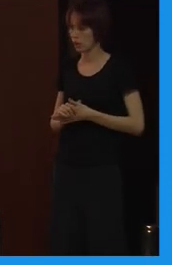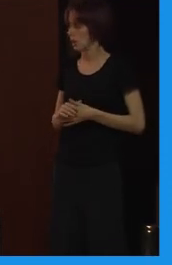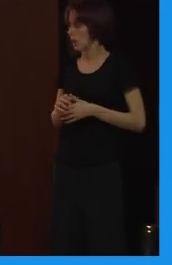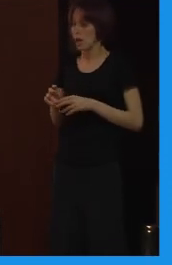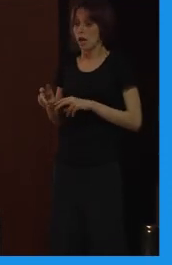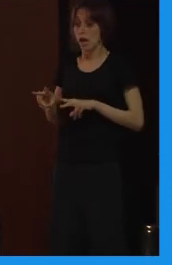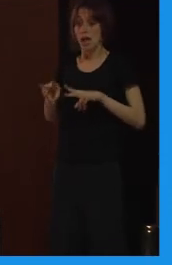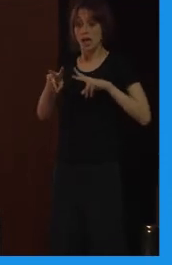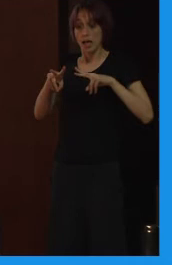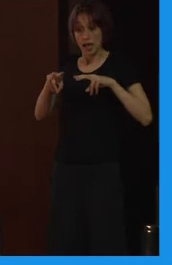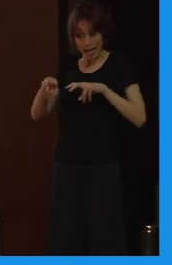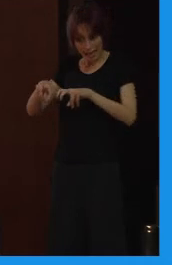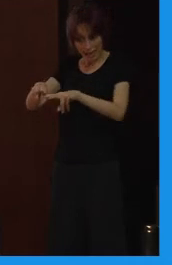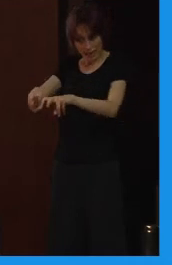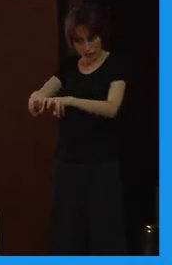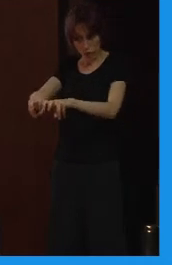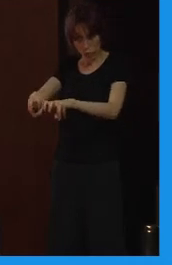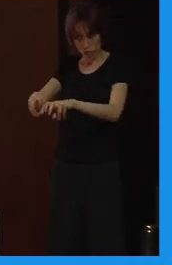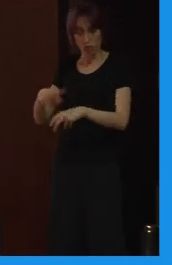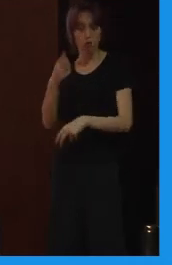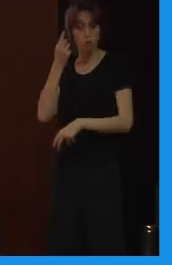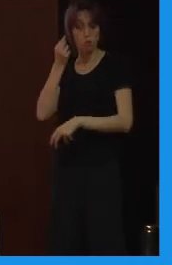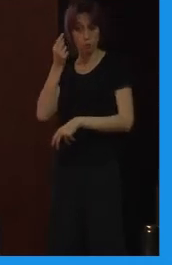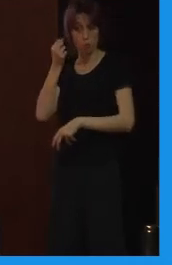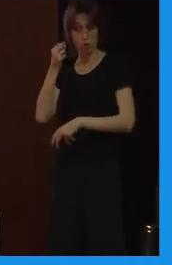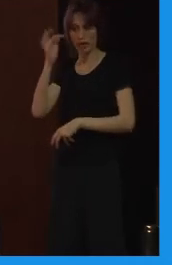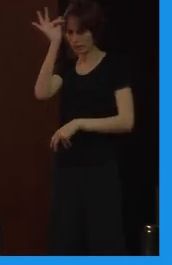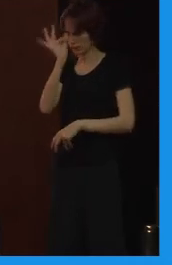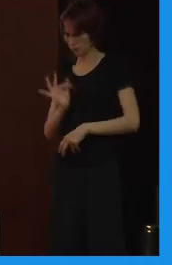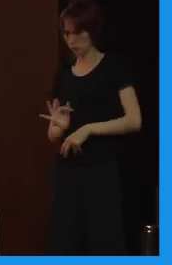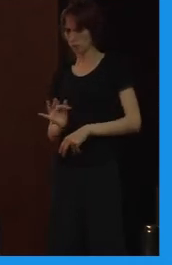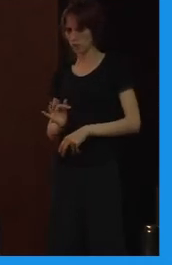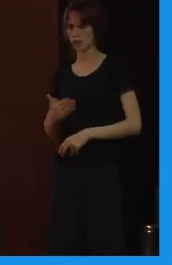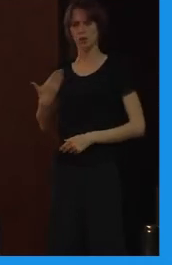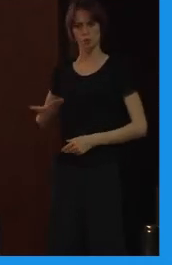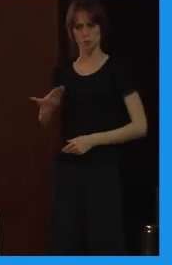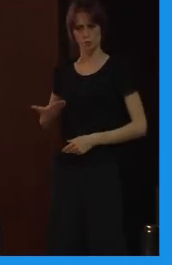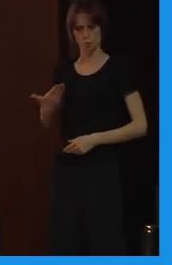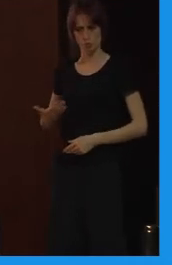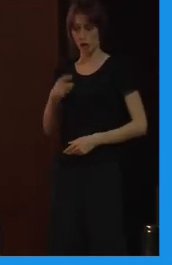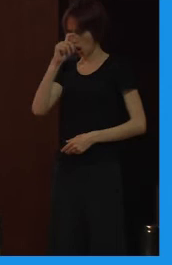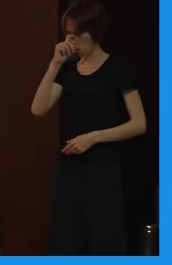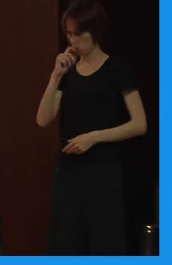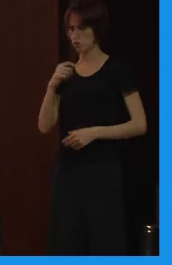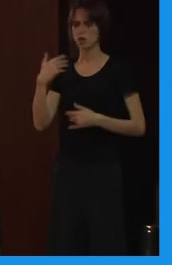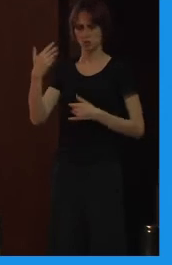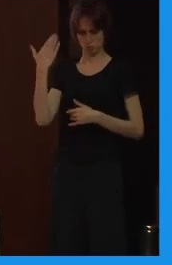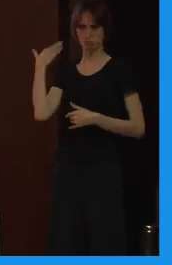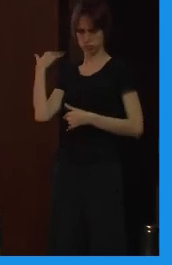que lo hizo en mujeres fibromiálgicas graves, de más de 1 año de evolución, con los criterios